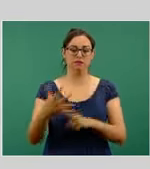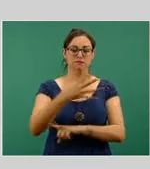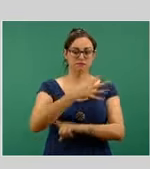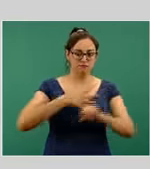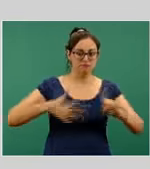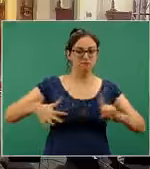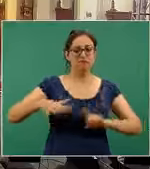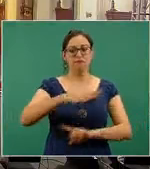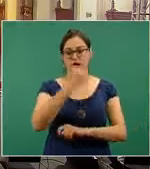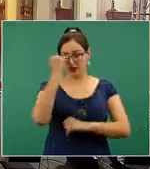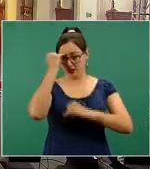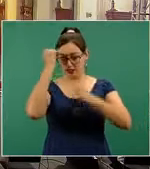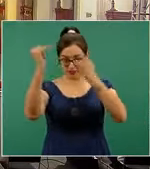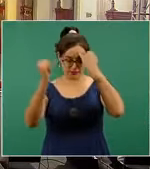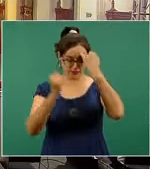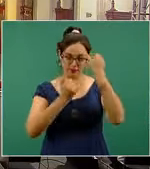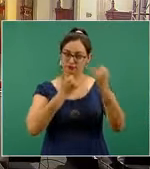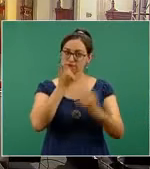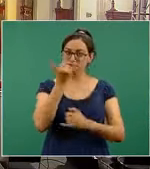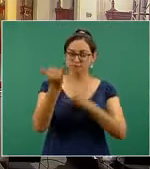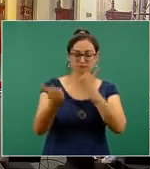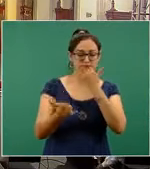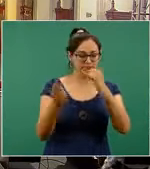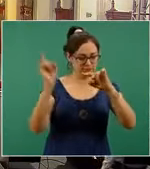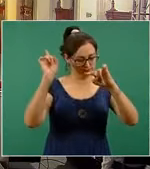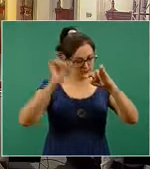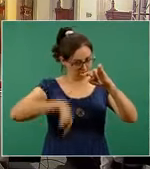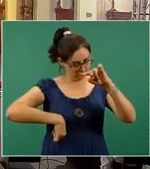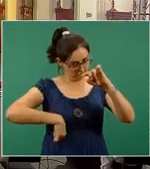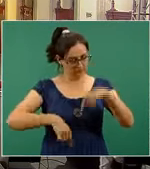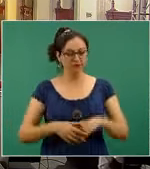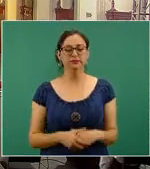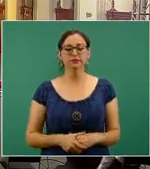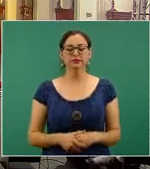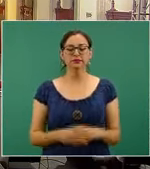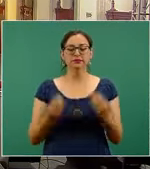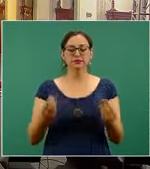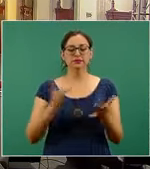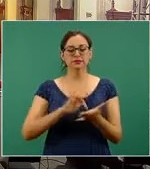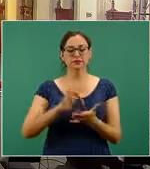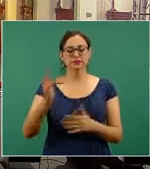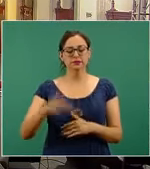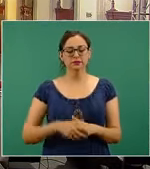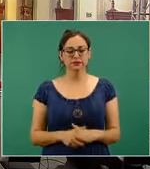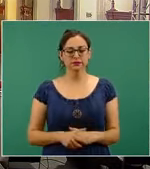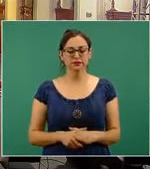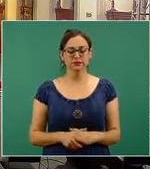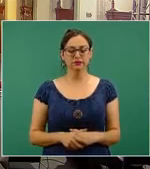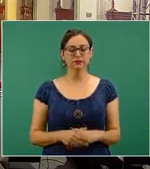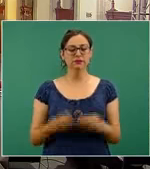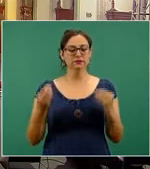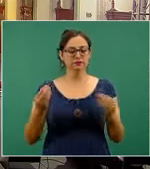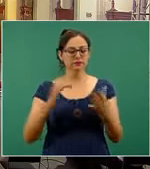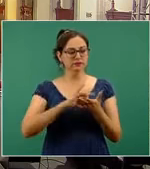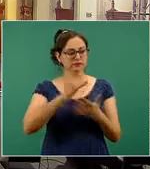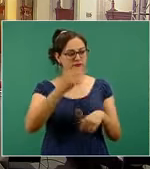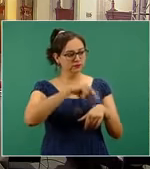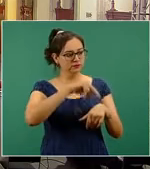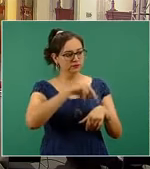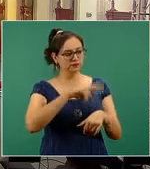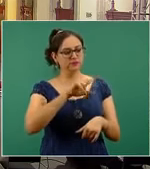sociedad sin estigma. Muchas gracias. Muchas gracias, doctor Barquera. Y por qué no también aprovechar el marco de este día